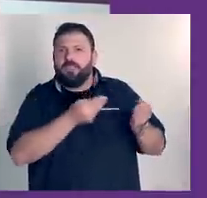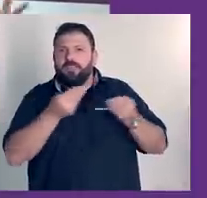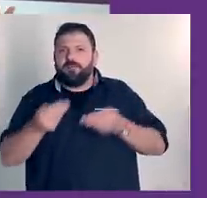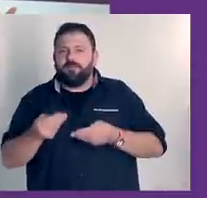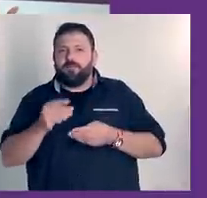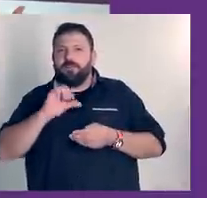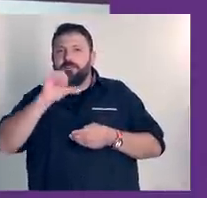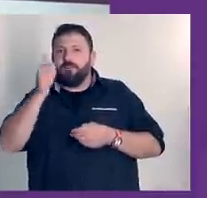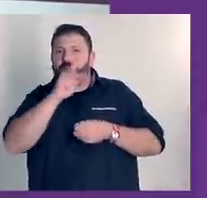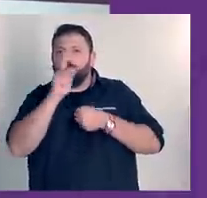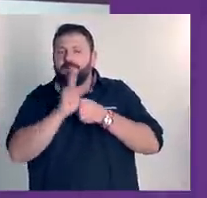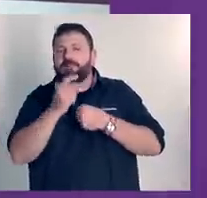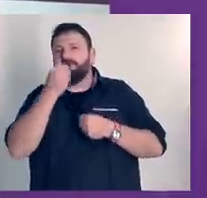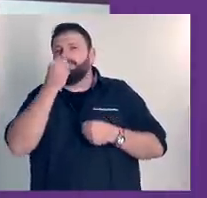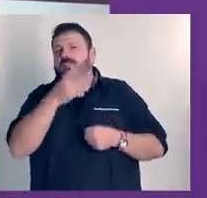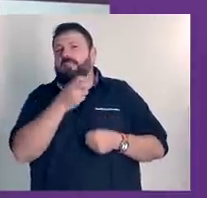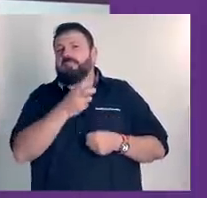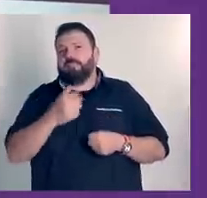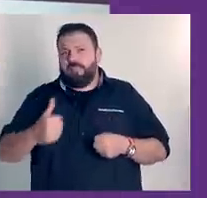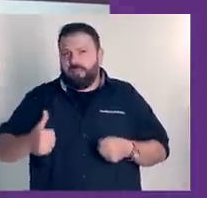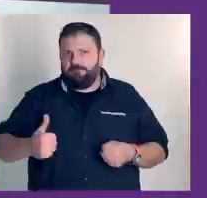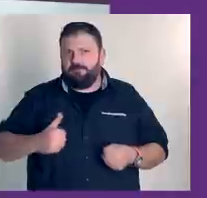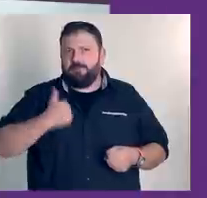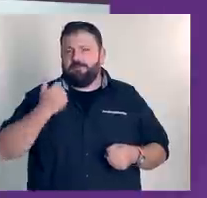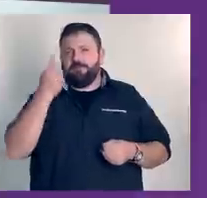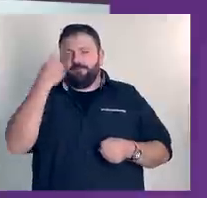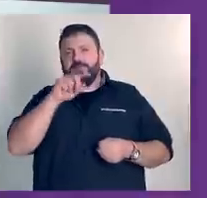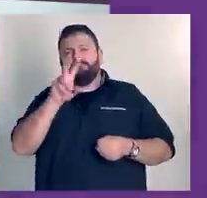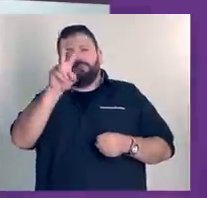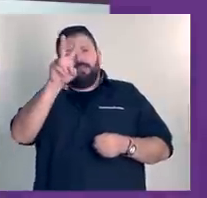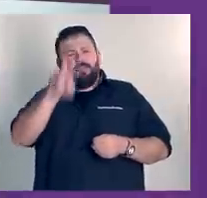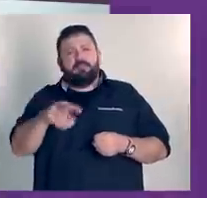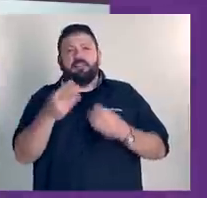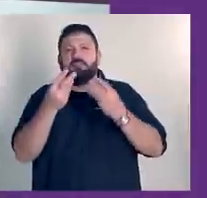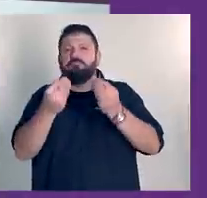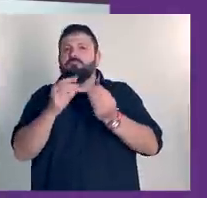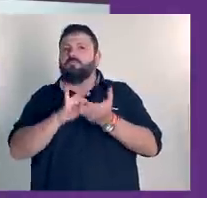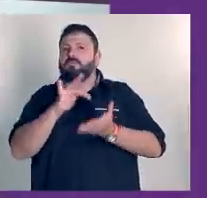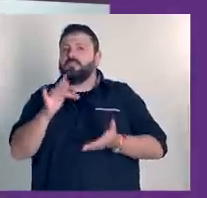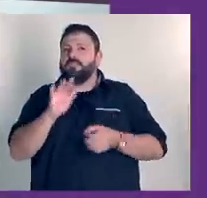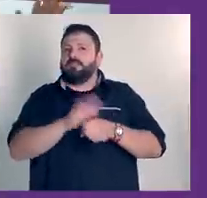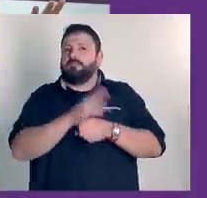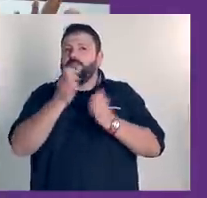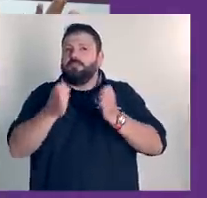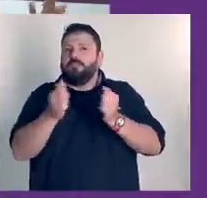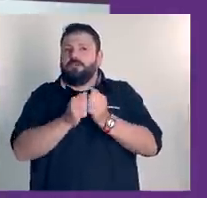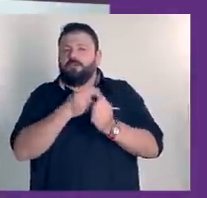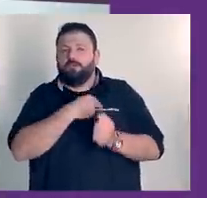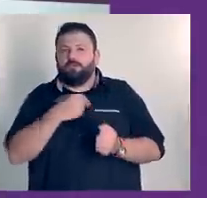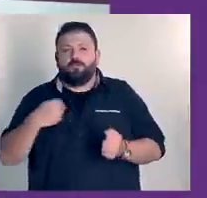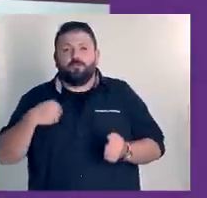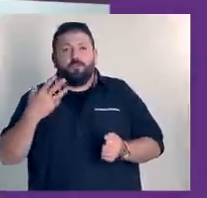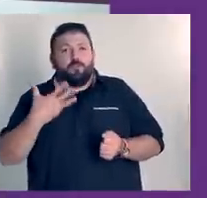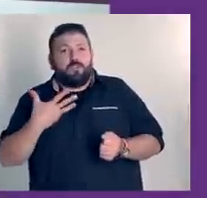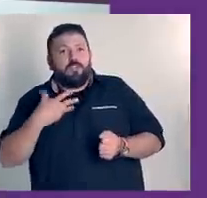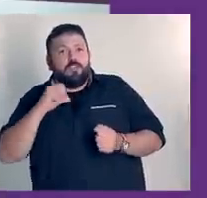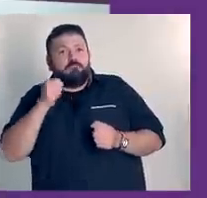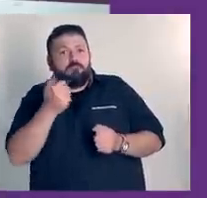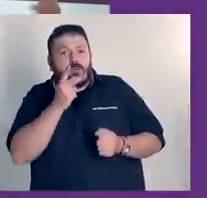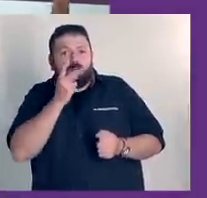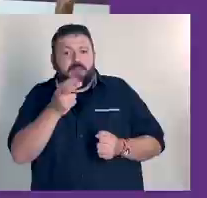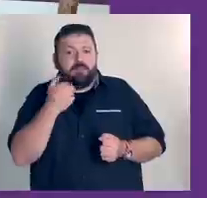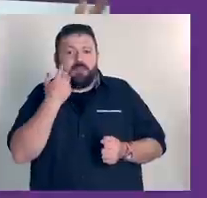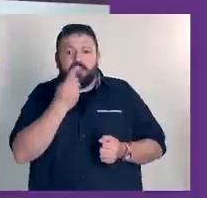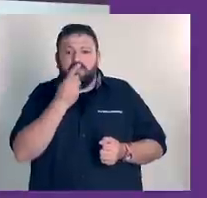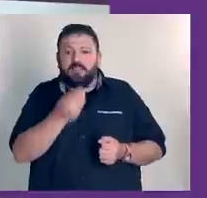y que lo aprovechen, es su momento de despegar. Muchas gracias, Kenia, por haber estado el día de hoy con nosotros. No sé si tengas algo más, un